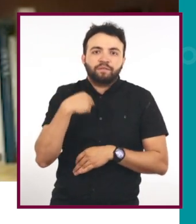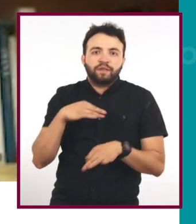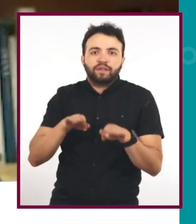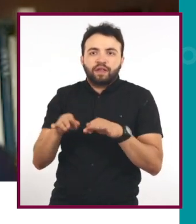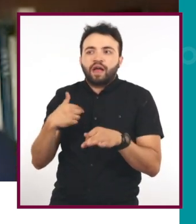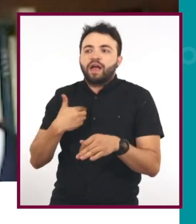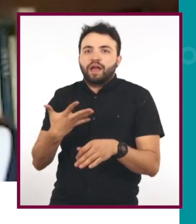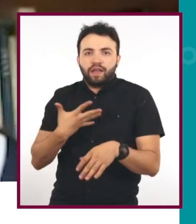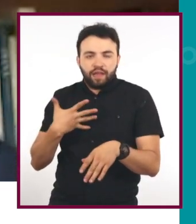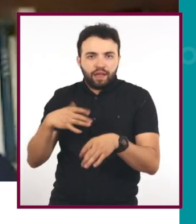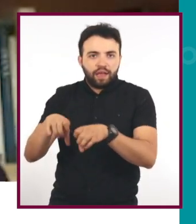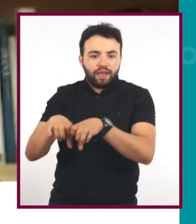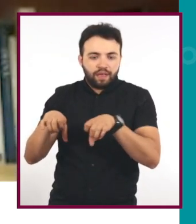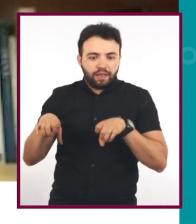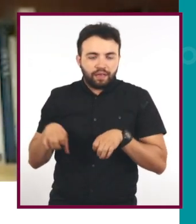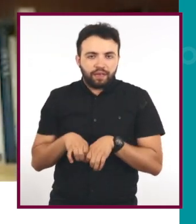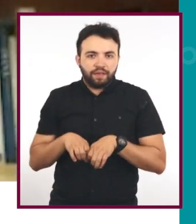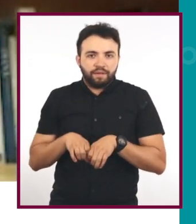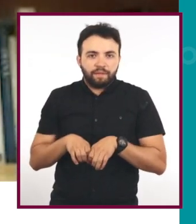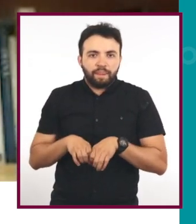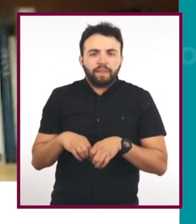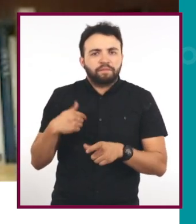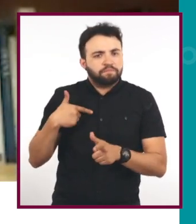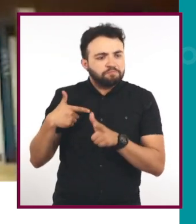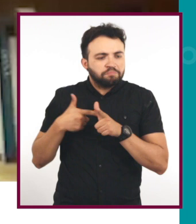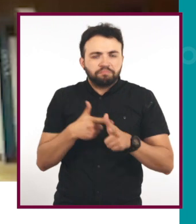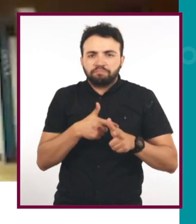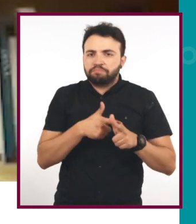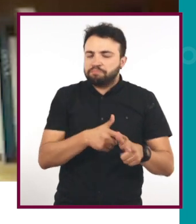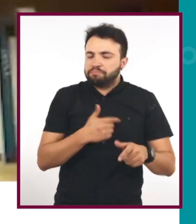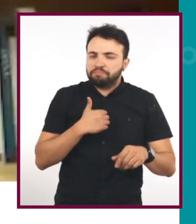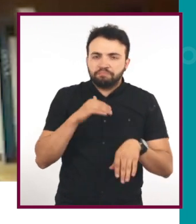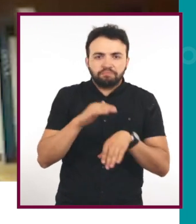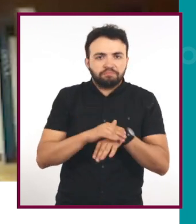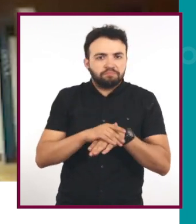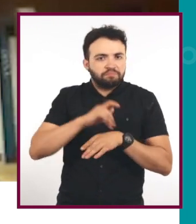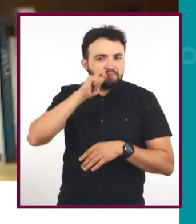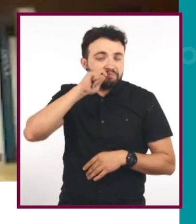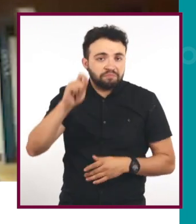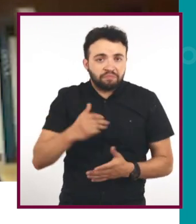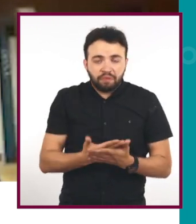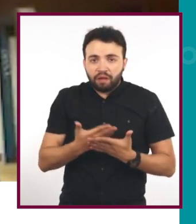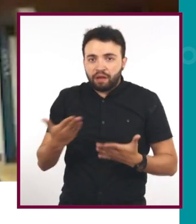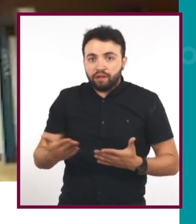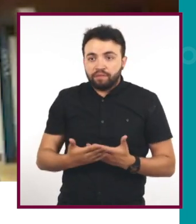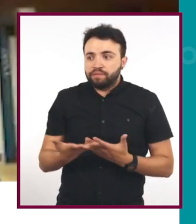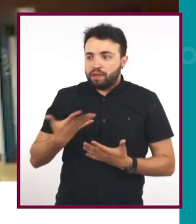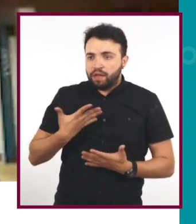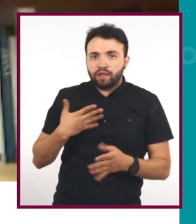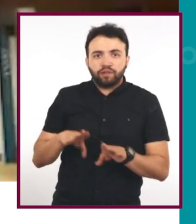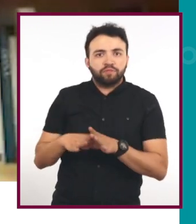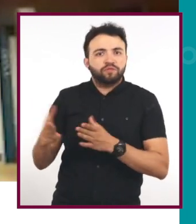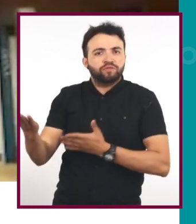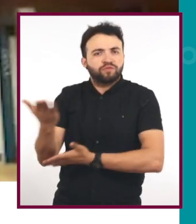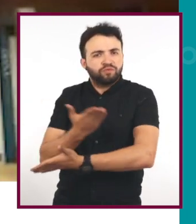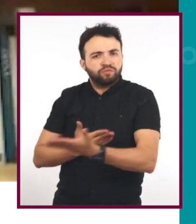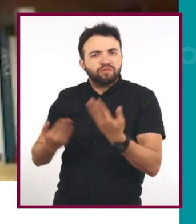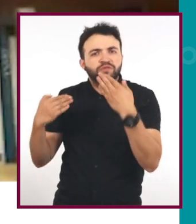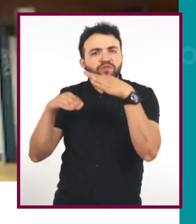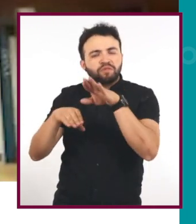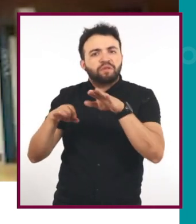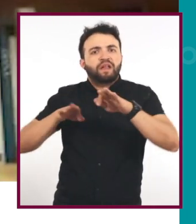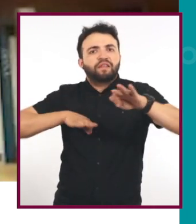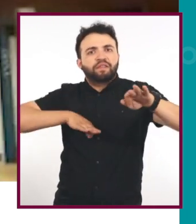trabajé 30 años en televisión y tenía un equipo y seguimos siendo amigos hasta ahora. Y